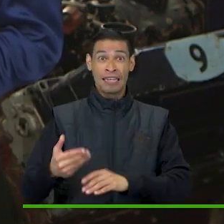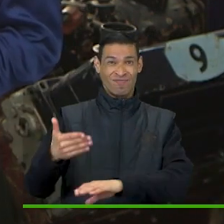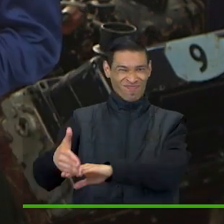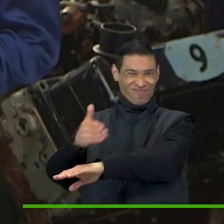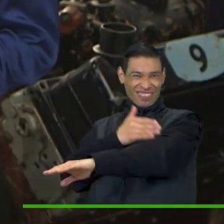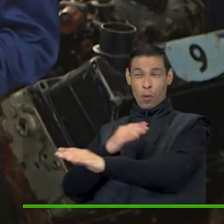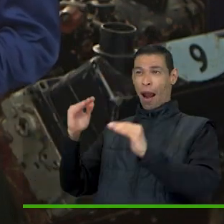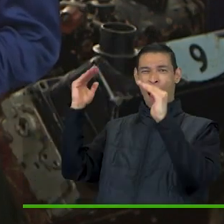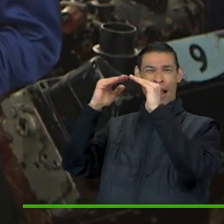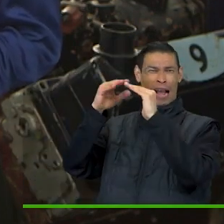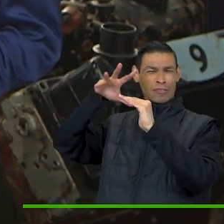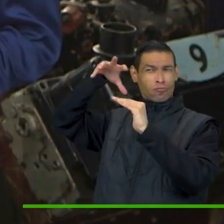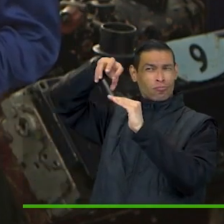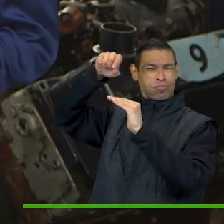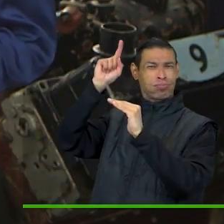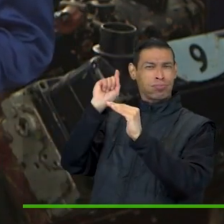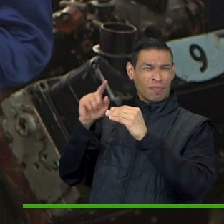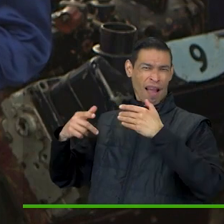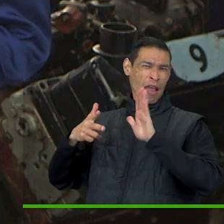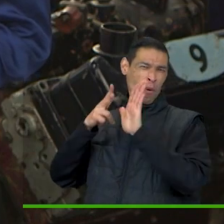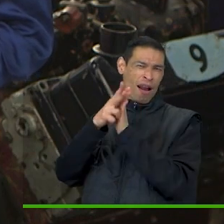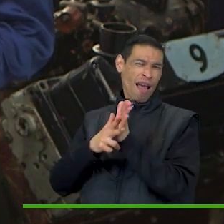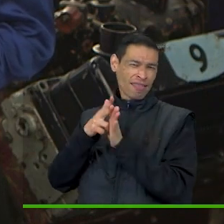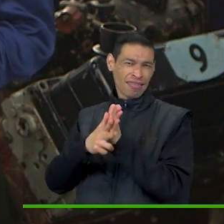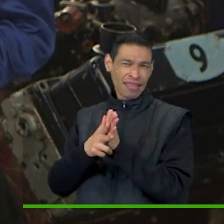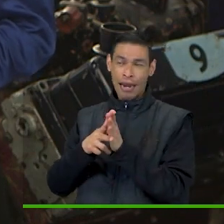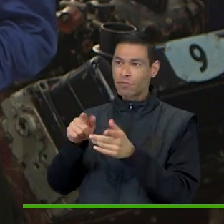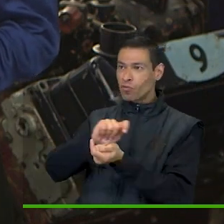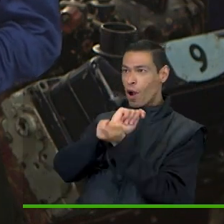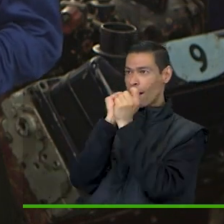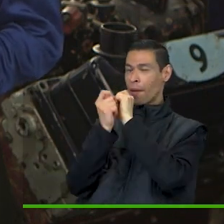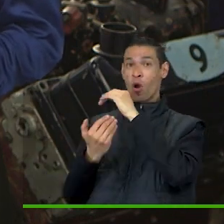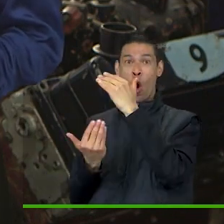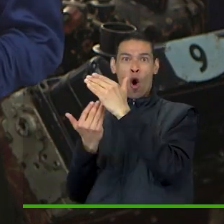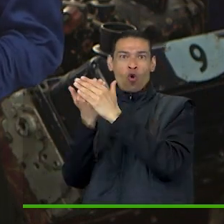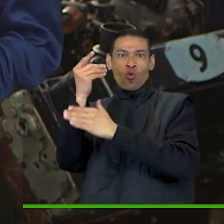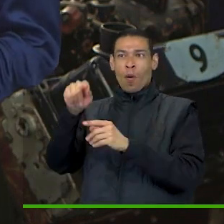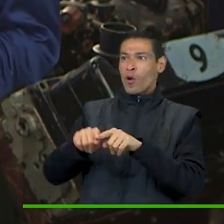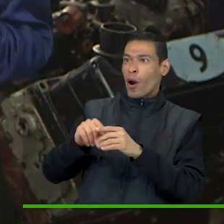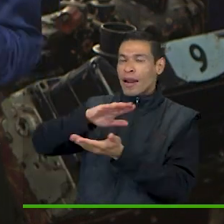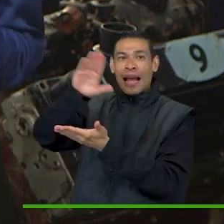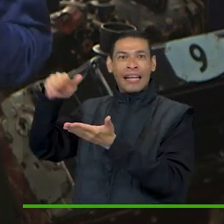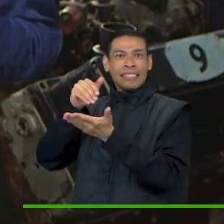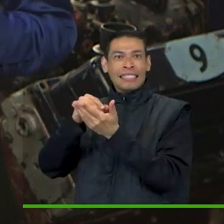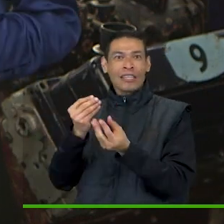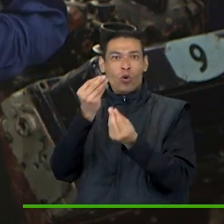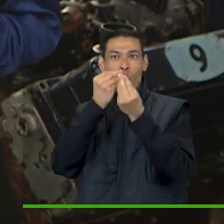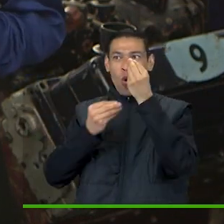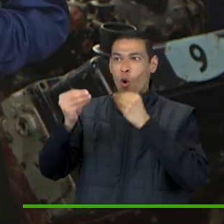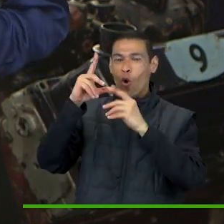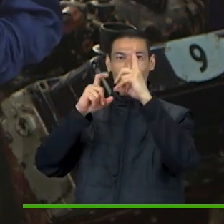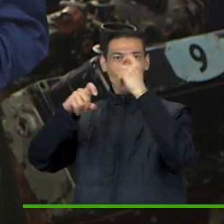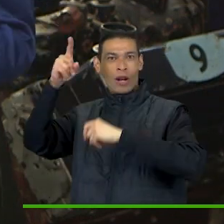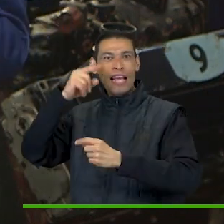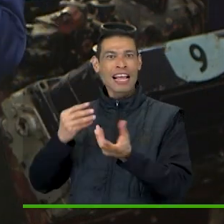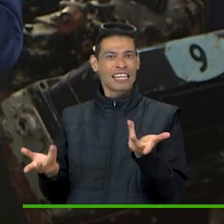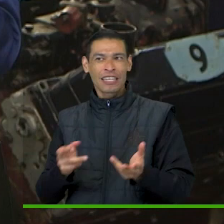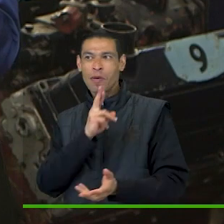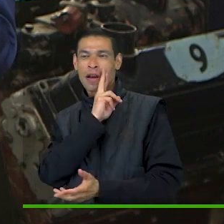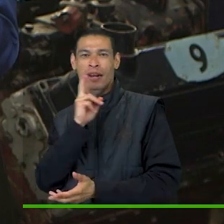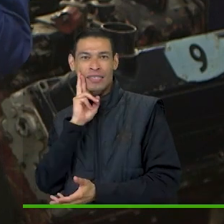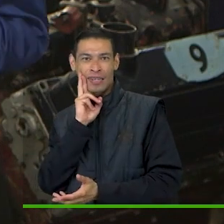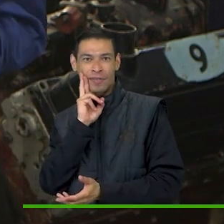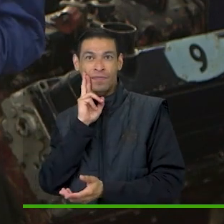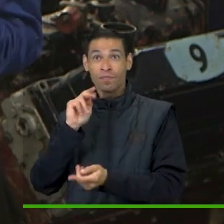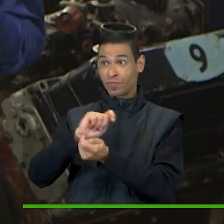centros culturales, turísticos y gastronómicos más importantes de la región. Su restauración la transformó en un espacio